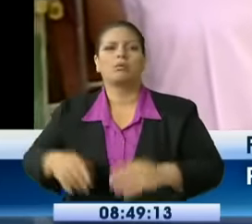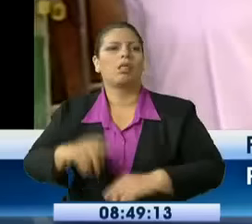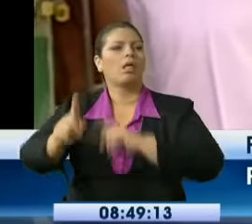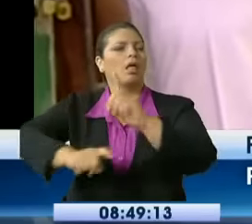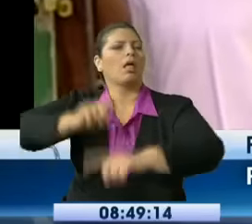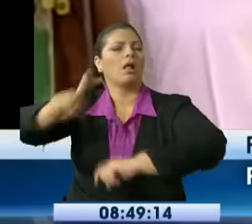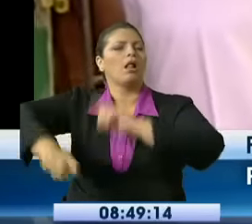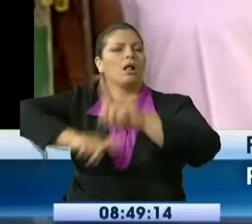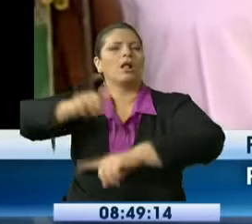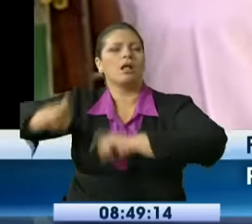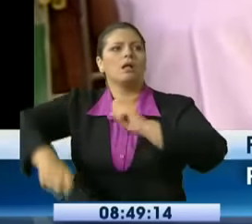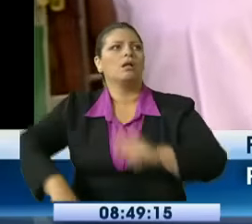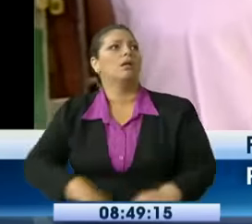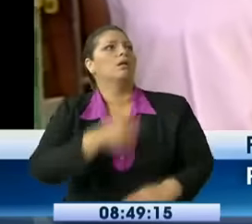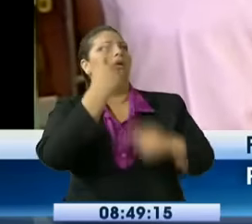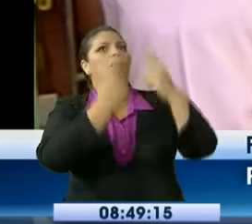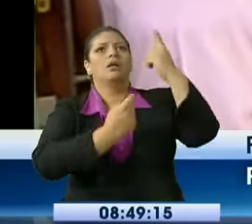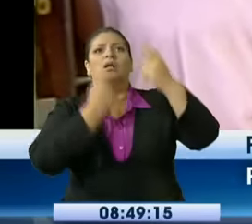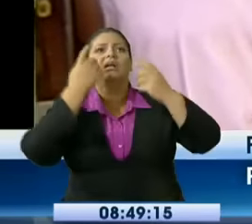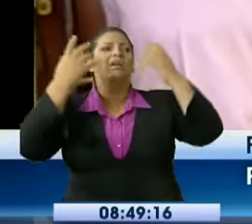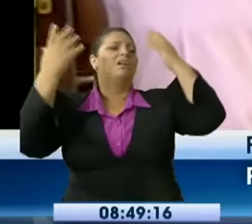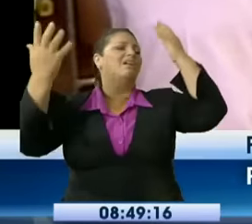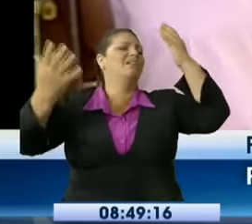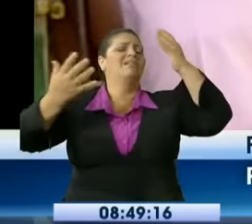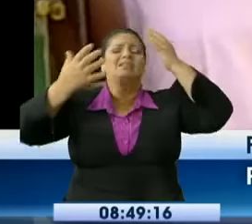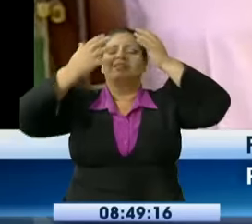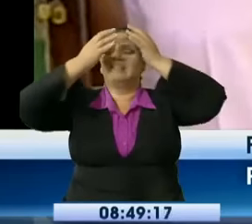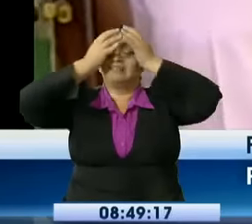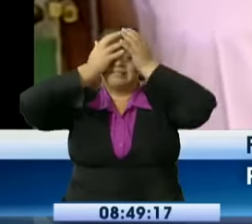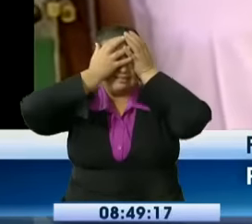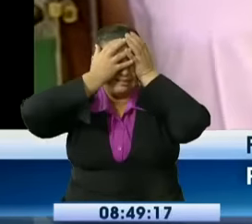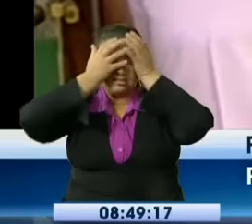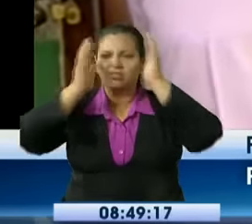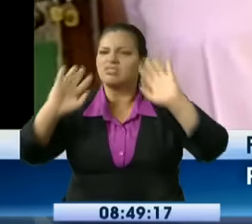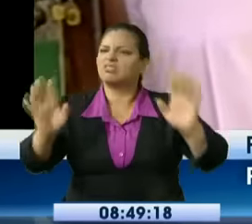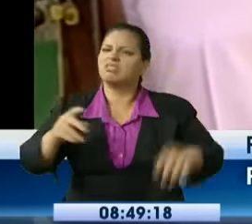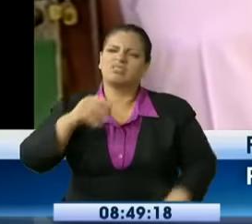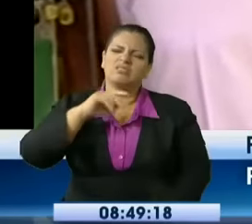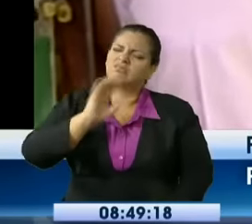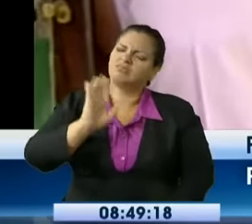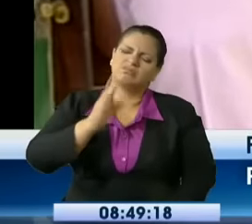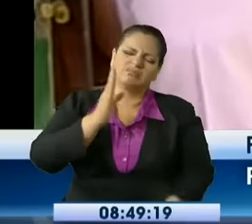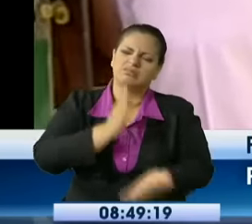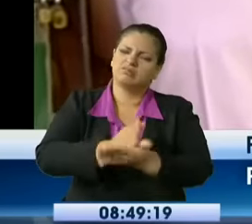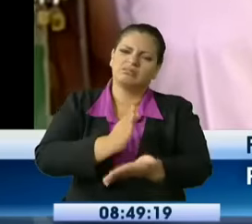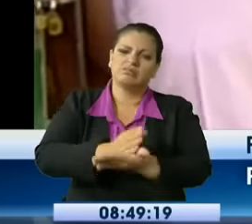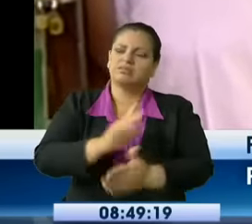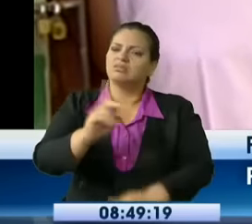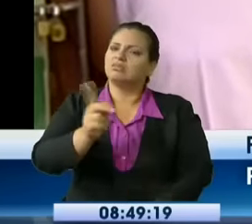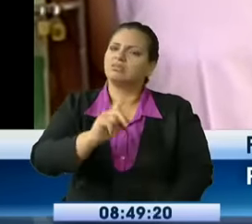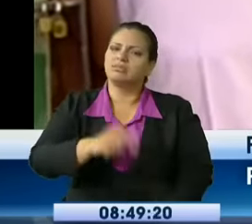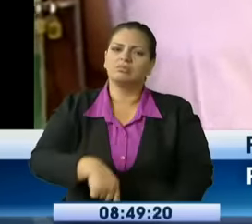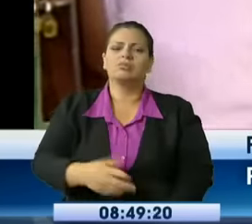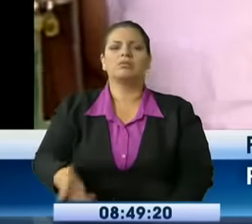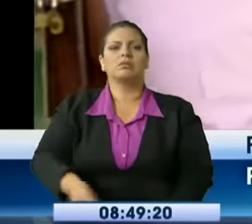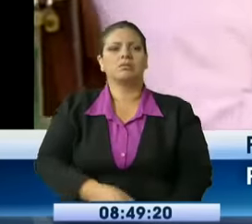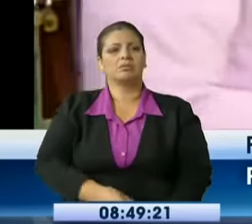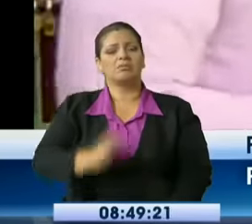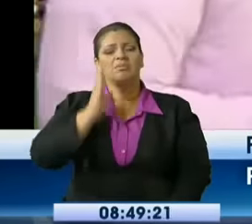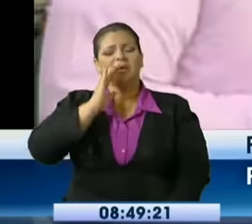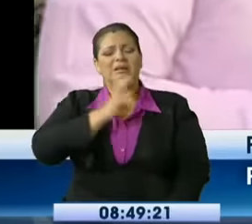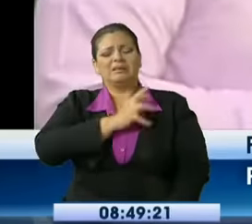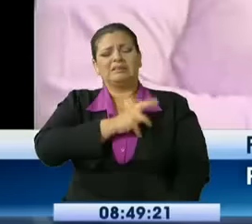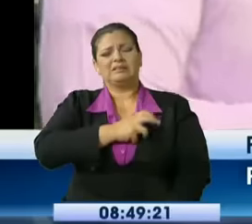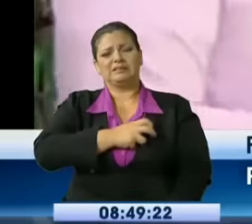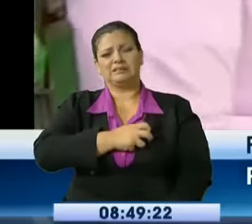ustedes y les digo, esto ocurrió en este caso, porque si no eso le desencadena esta crisis ahí. Claro, y justamente la